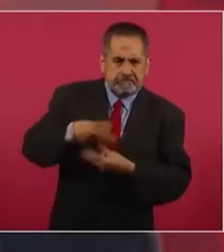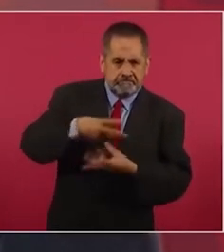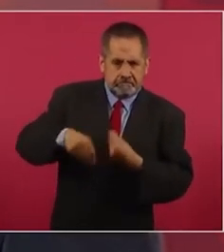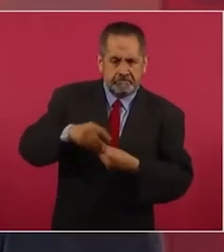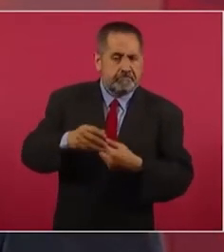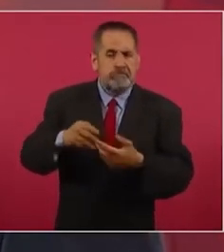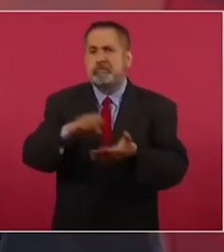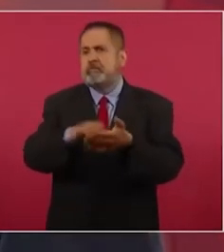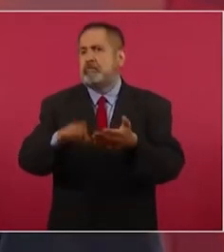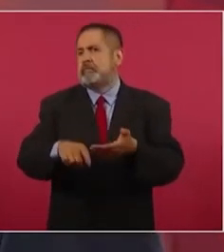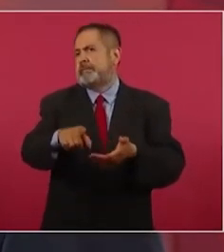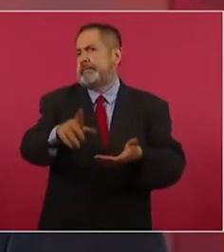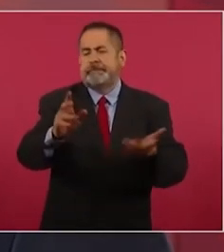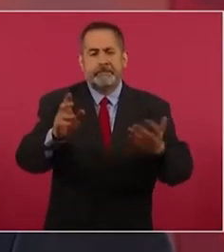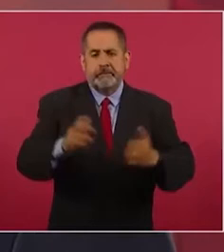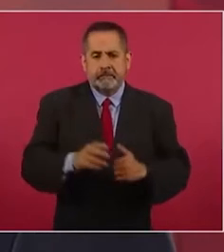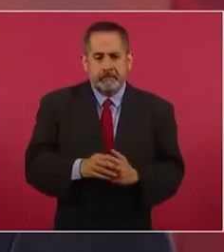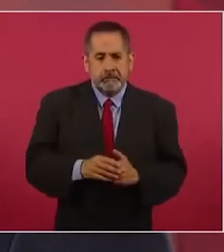Por ejemplo,